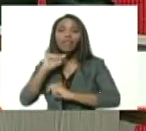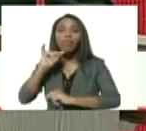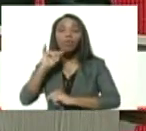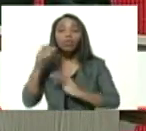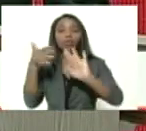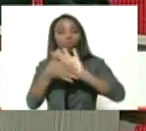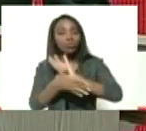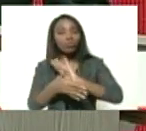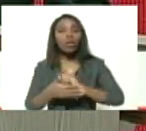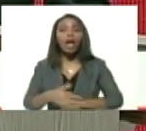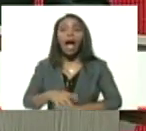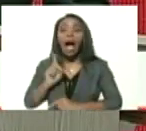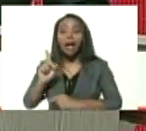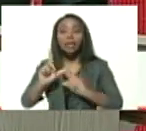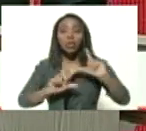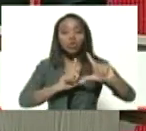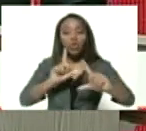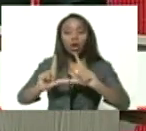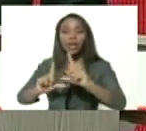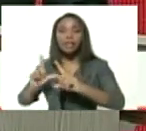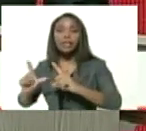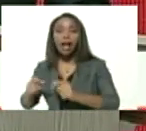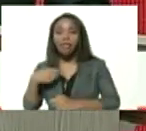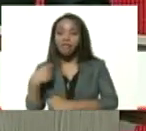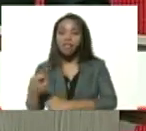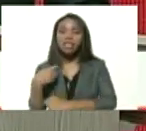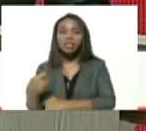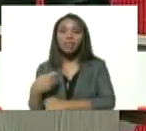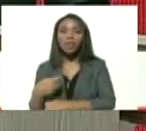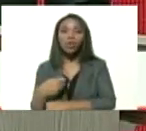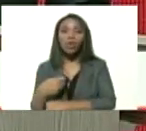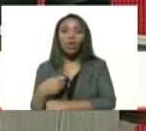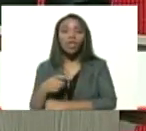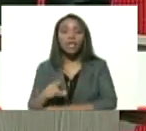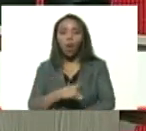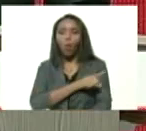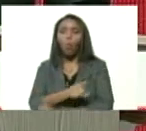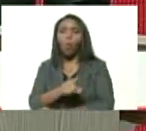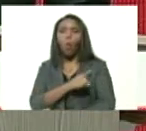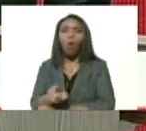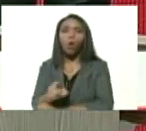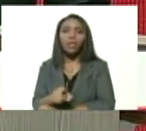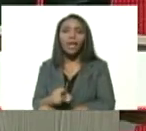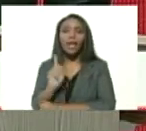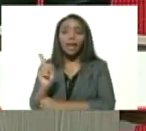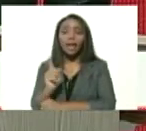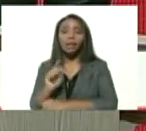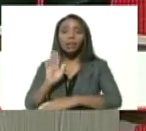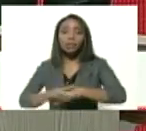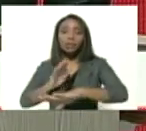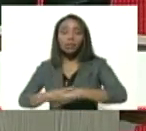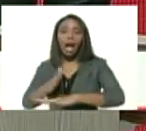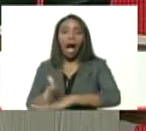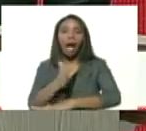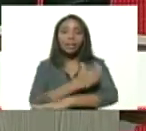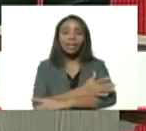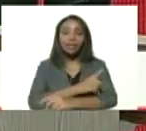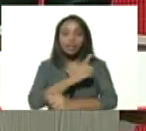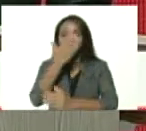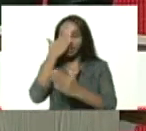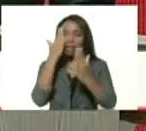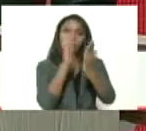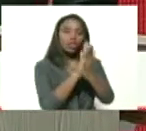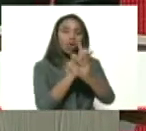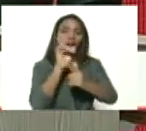informaciones, a la logística, al financiamiento y a las órdenes que son emanadas directamente